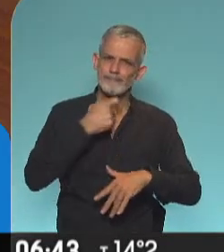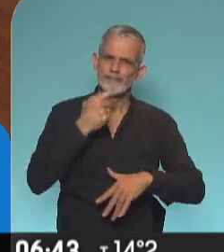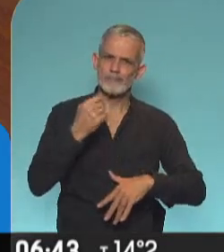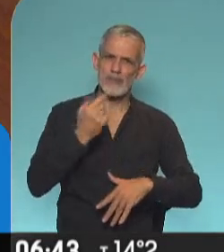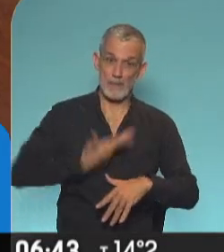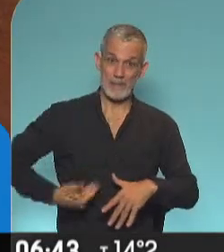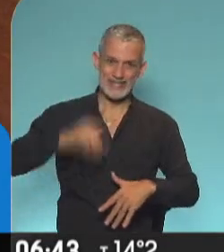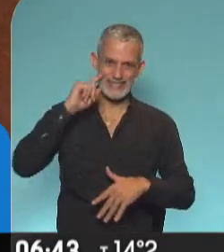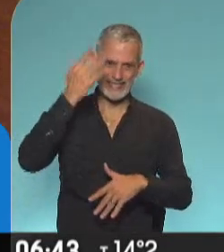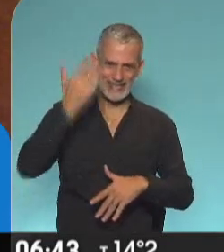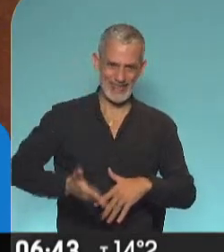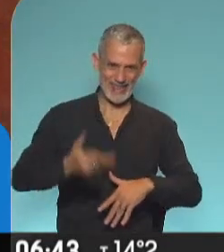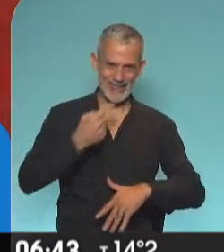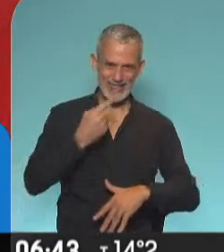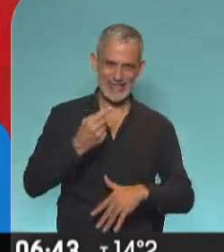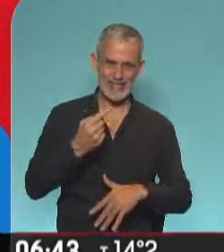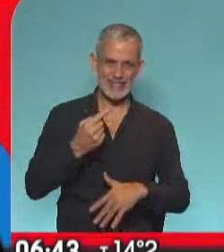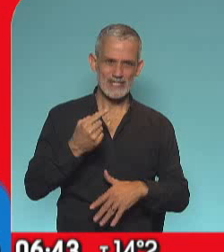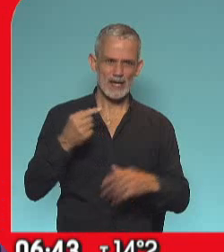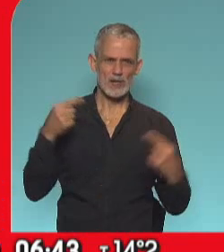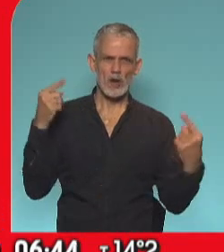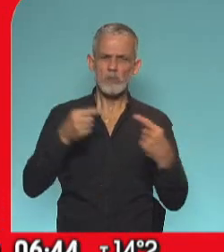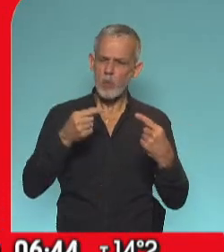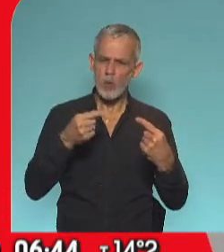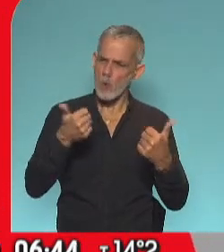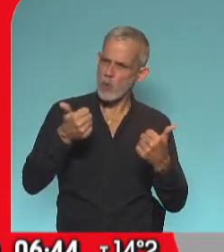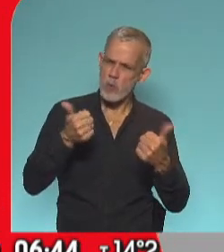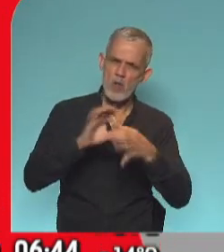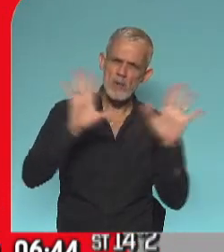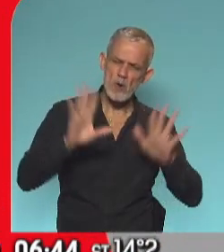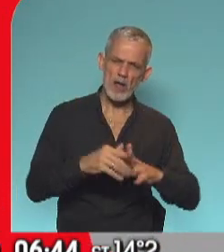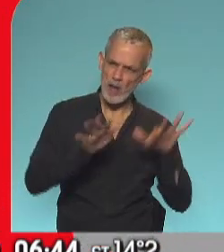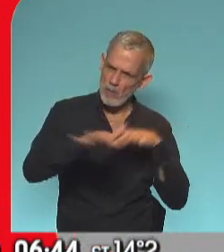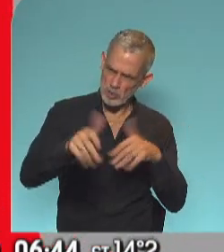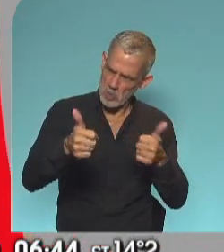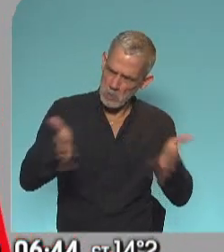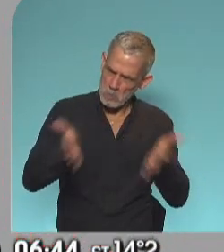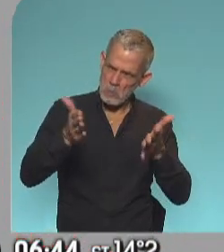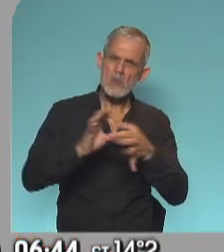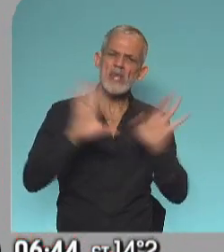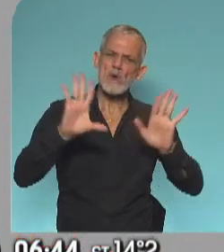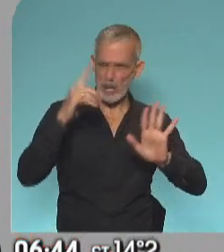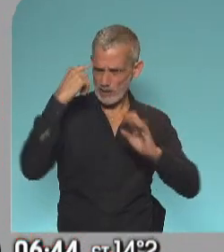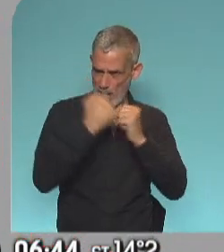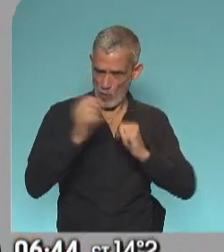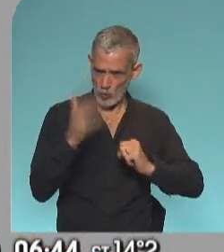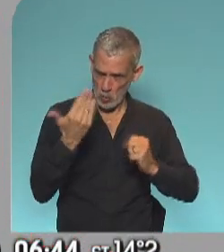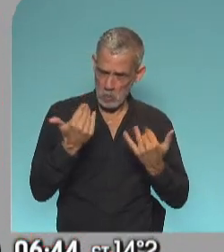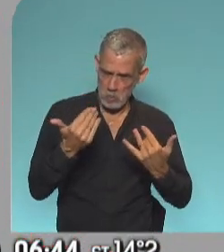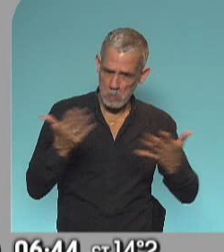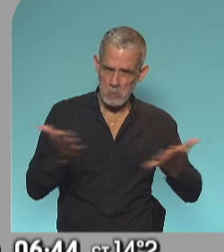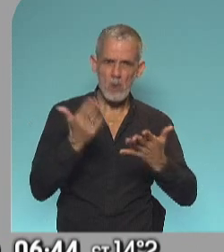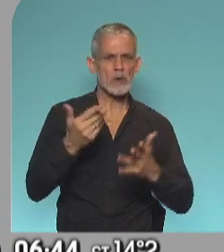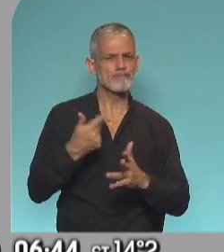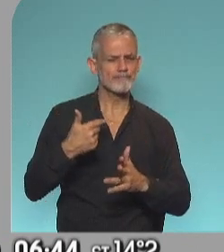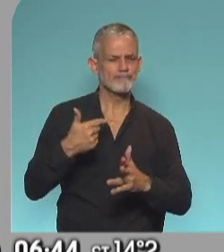propio presidente Alberto Fernández el que señalaba, ¿no? El disenso es democrático, la movilización es democrática, y en esto coincidimos todos, pero hacía alusión